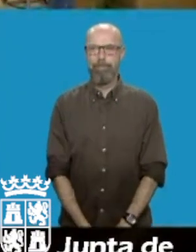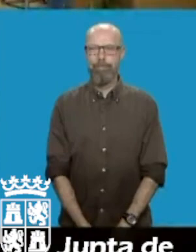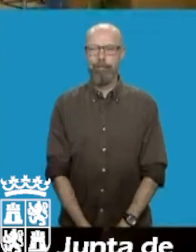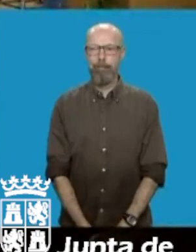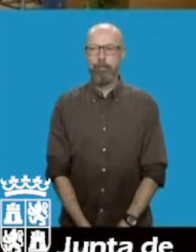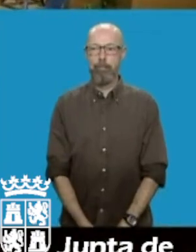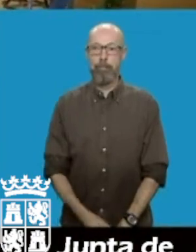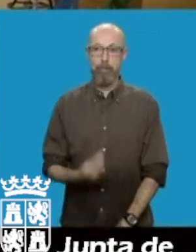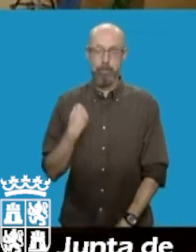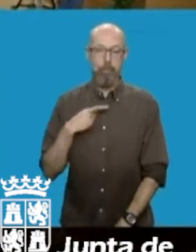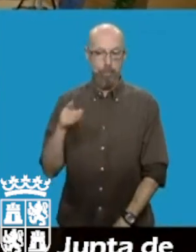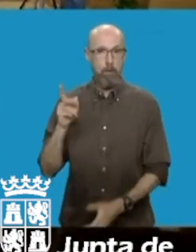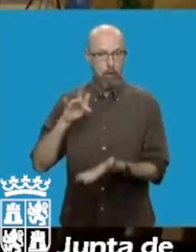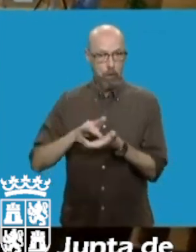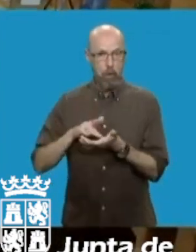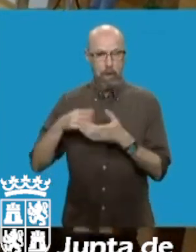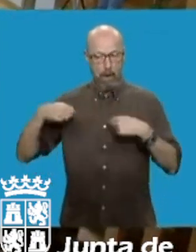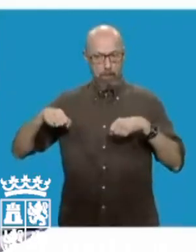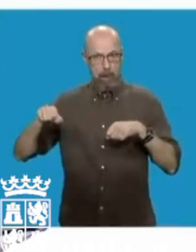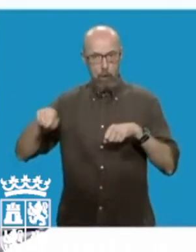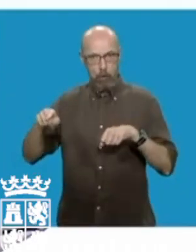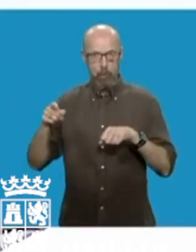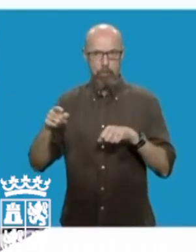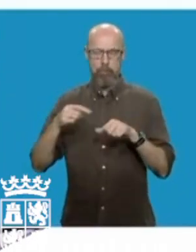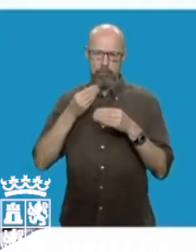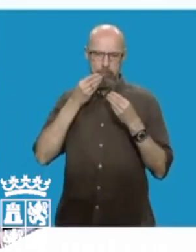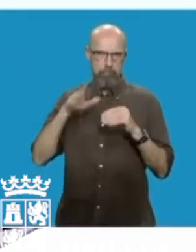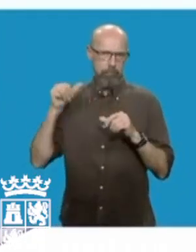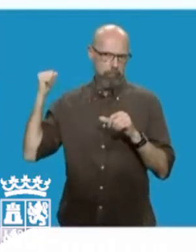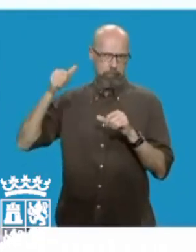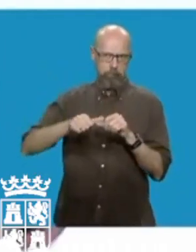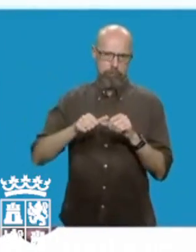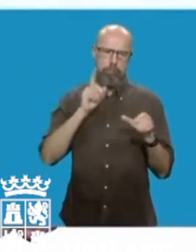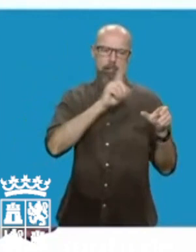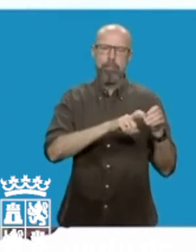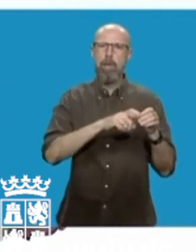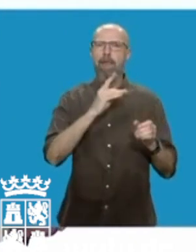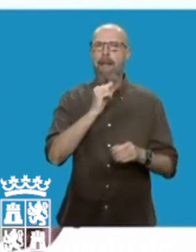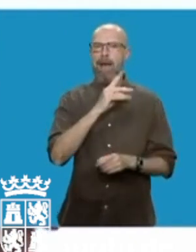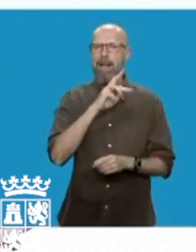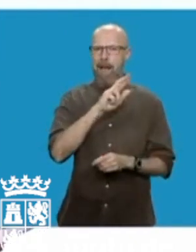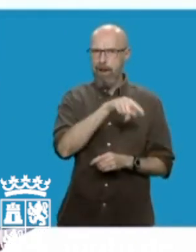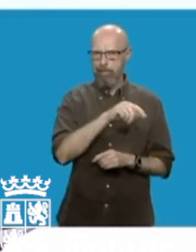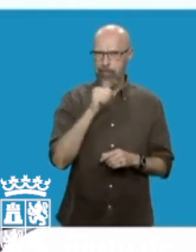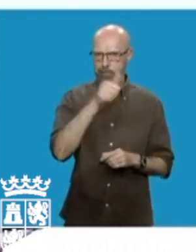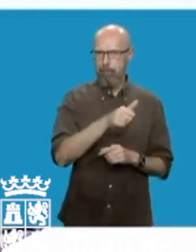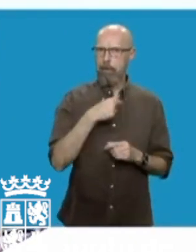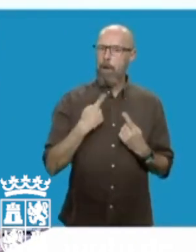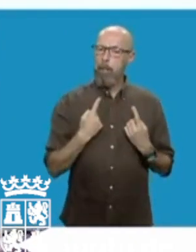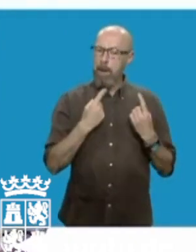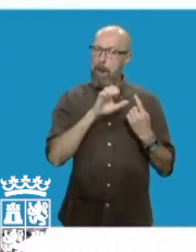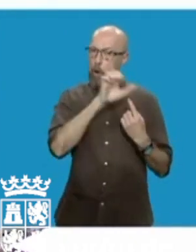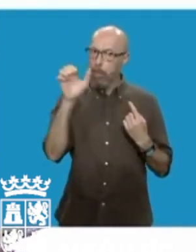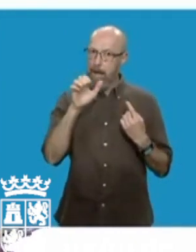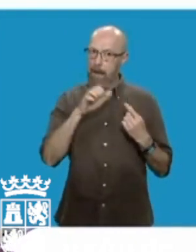La exitosa participación de esta piloto zamorana en las últimas ediciones del Rally Dakar, convirtiéndola, lo acaban de escuchar, en la primera europea en finalizar esta prueba,